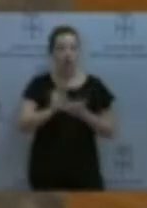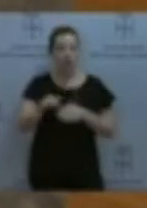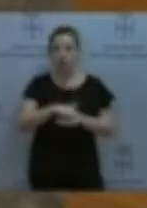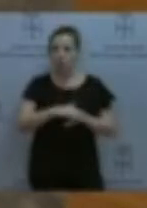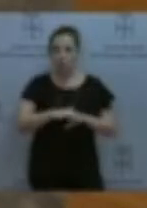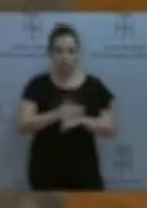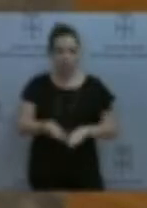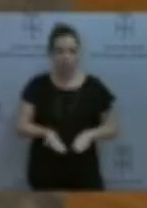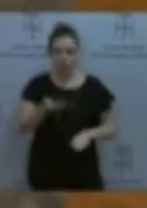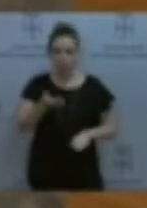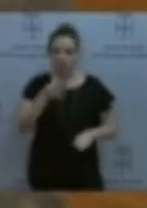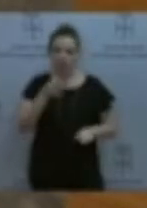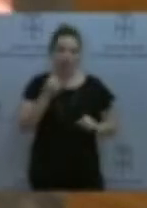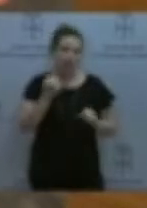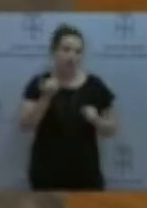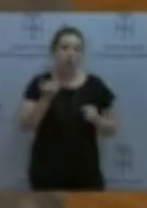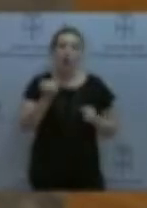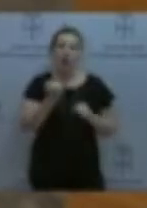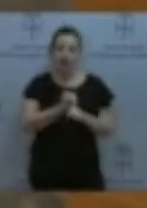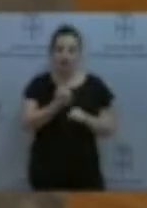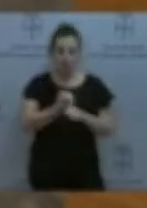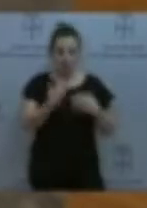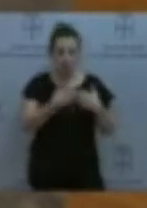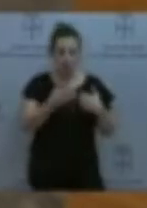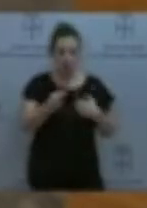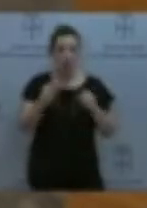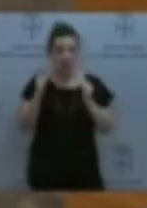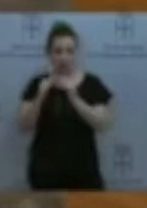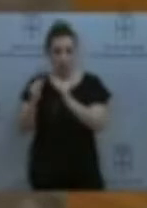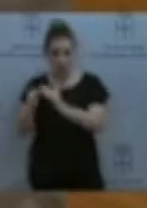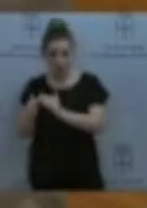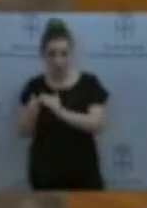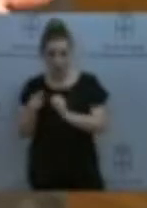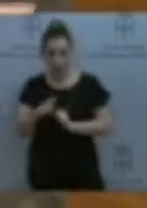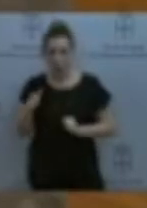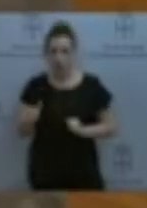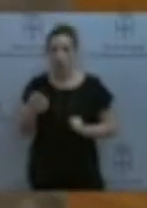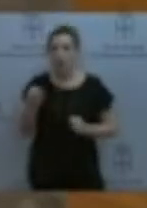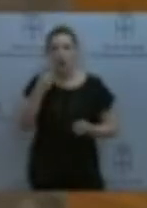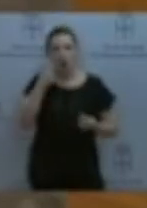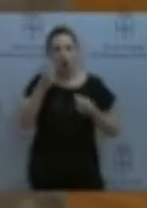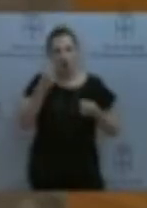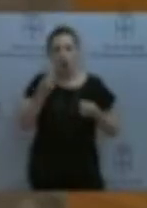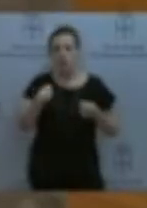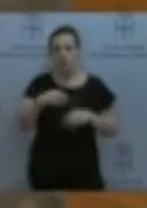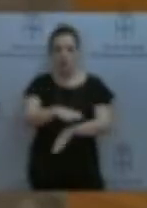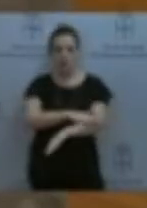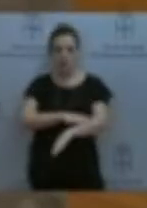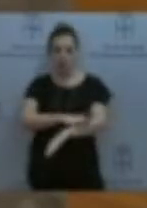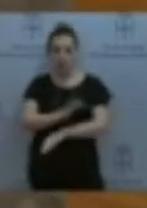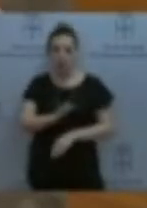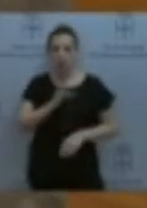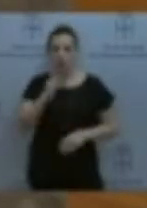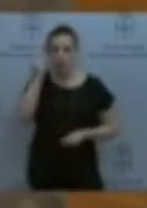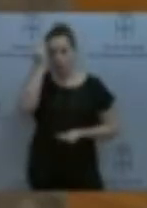Hay determinados aspectos que deben ser regulados y controlados por la Administración y, sobre todo, considerando, como digo, que estamos ante